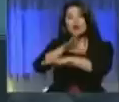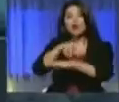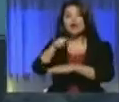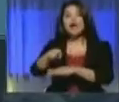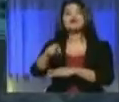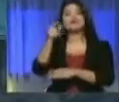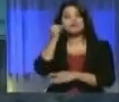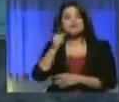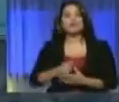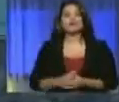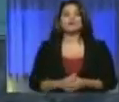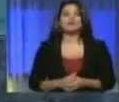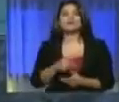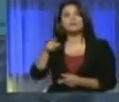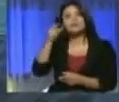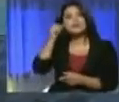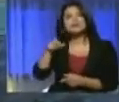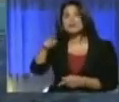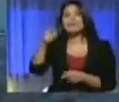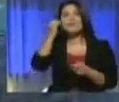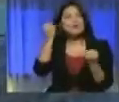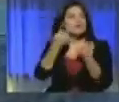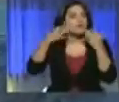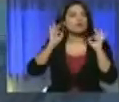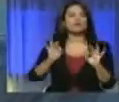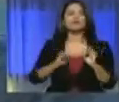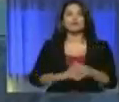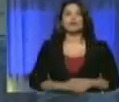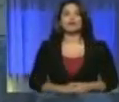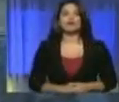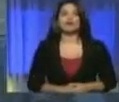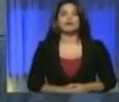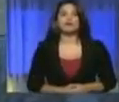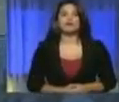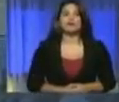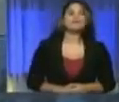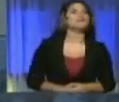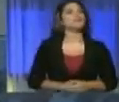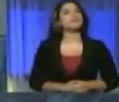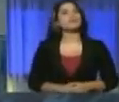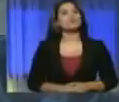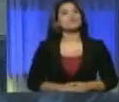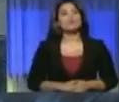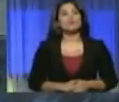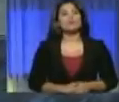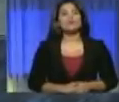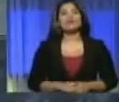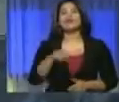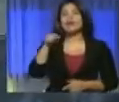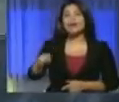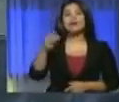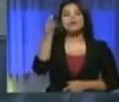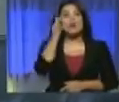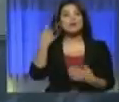hubiera llegado a ese nivel. Y así tenemos que descubrir, Mimú, a